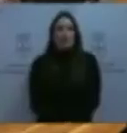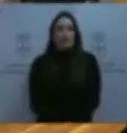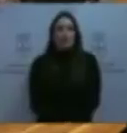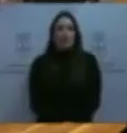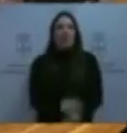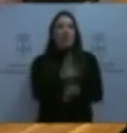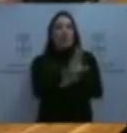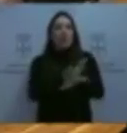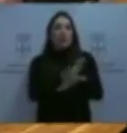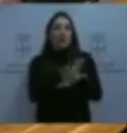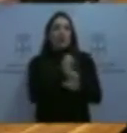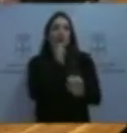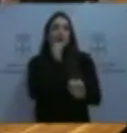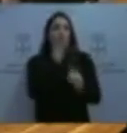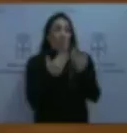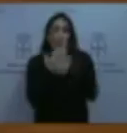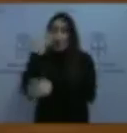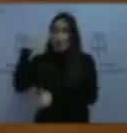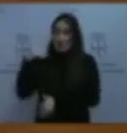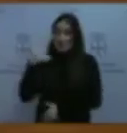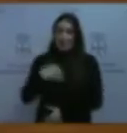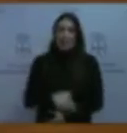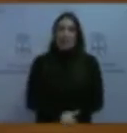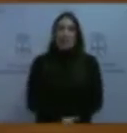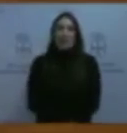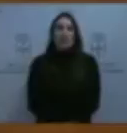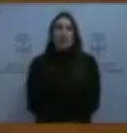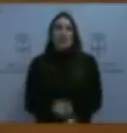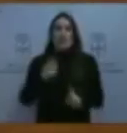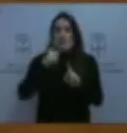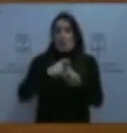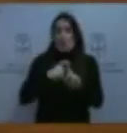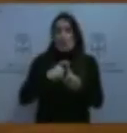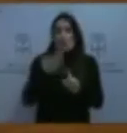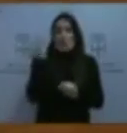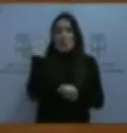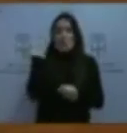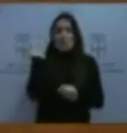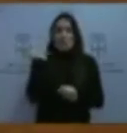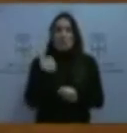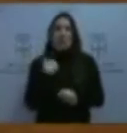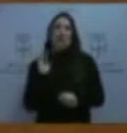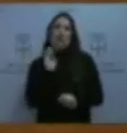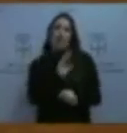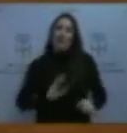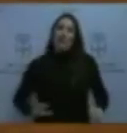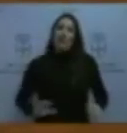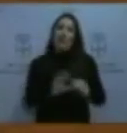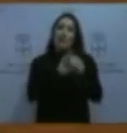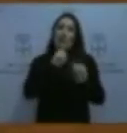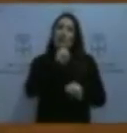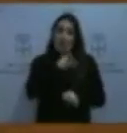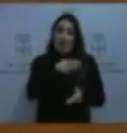Consejero, buenos días. Gracias, presidente. En mayo pasado yo le hacía una interpelación en relación también a la Fundación